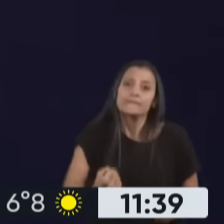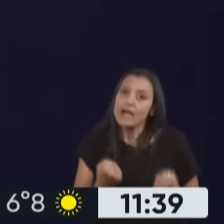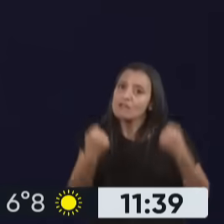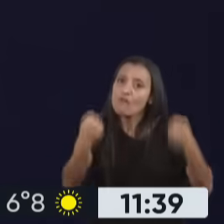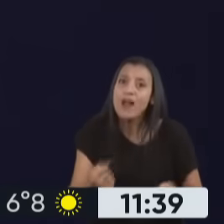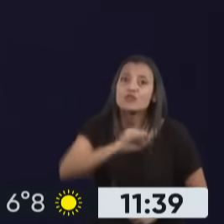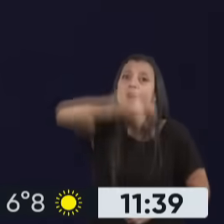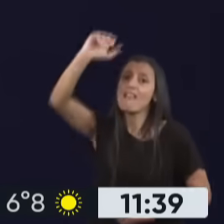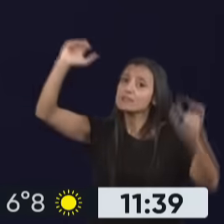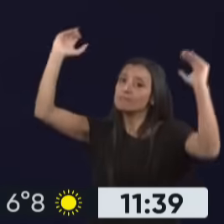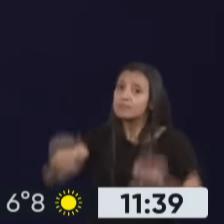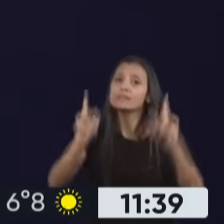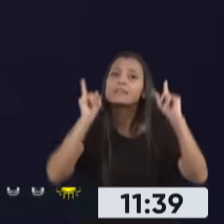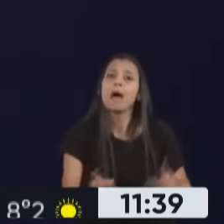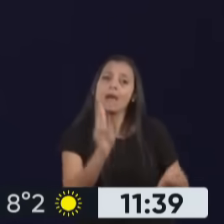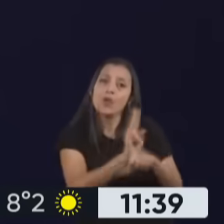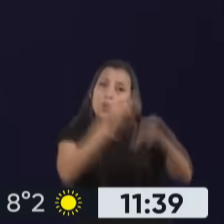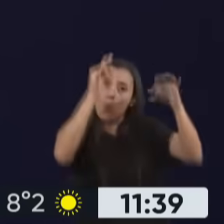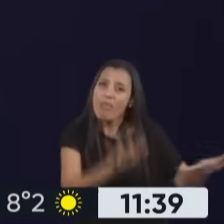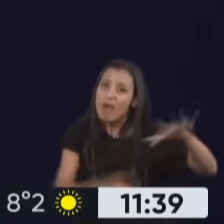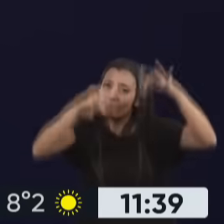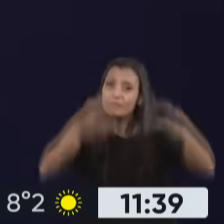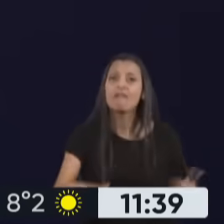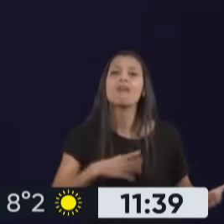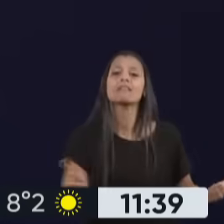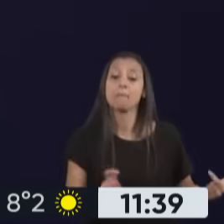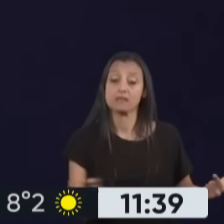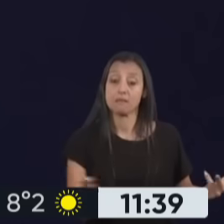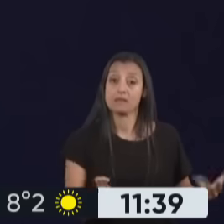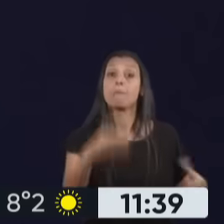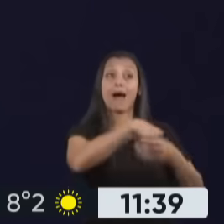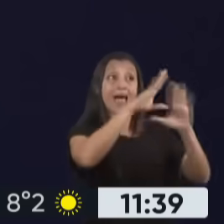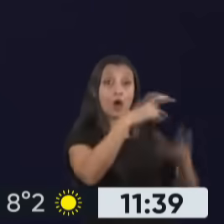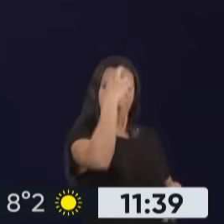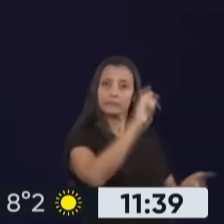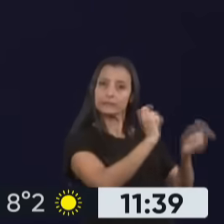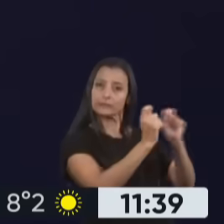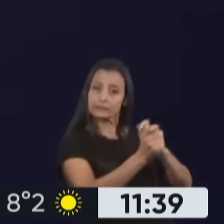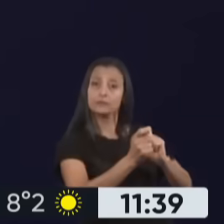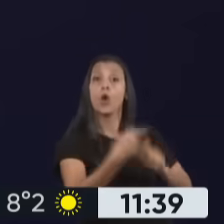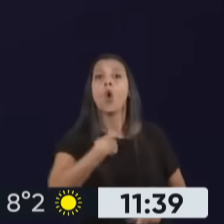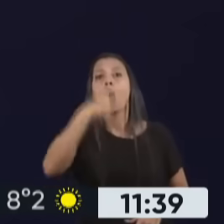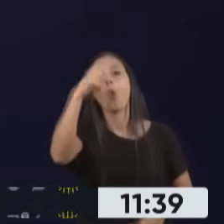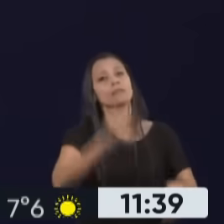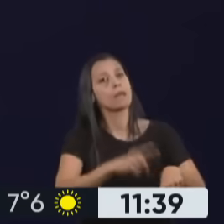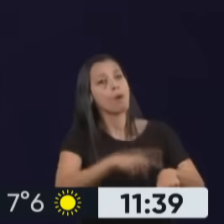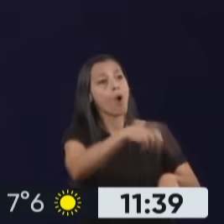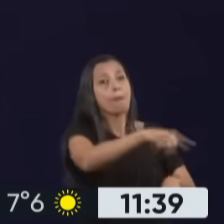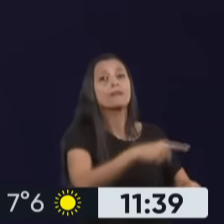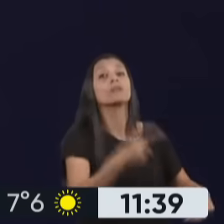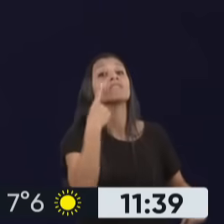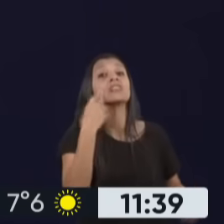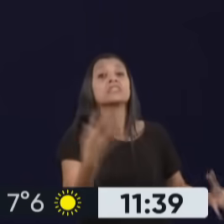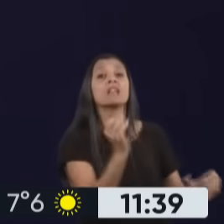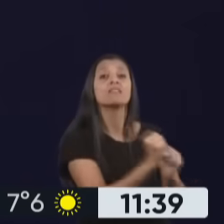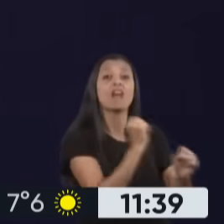y el orden. Faltan algunos meses para que se renueven las bancas en el Congreso. Tienen la última chance de trabajar por la